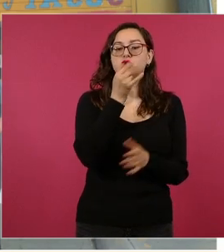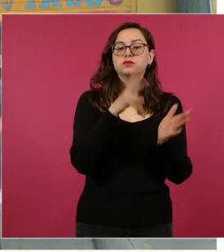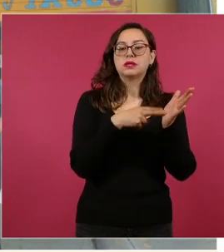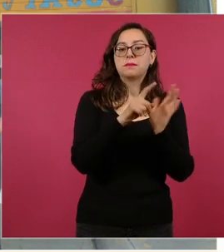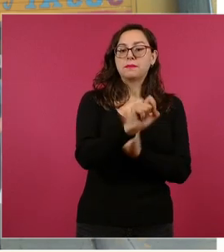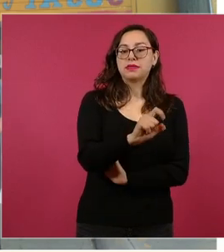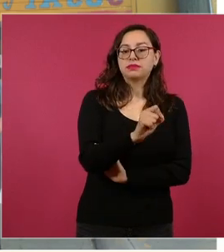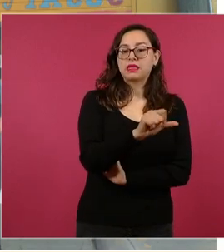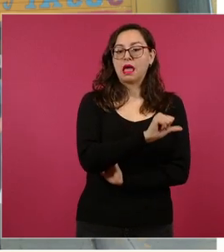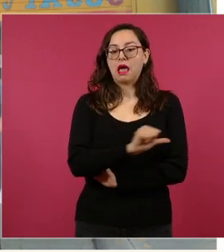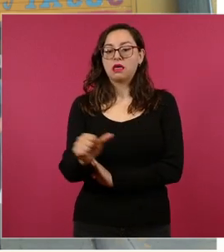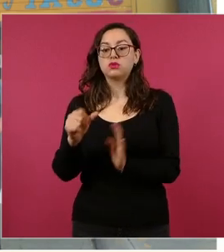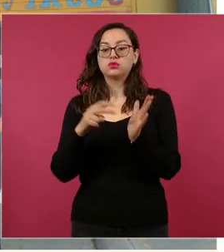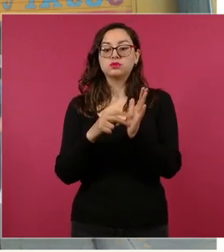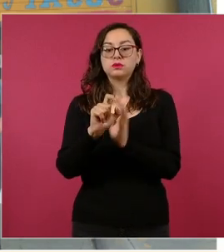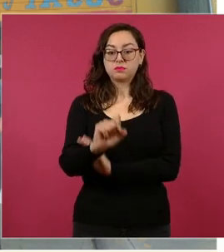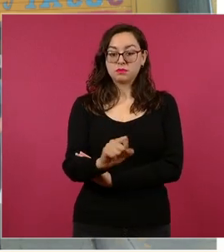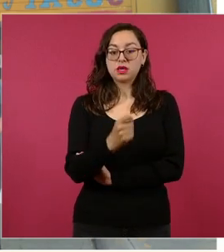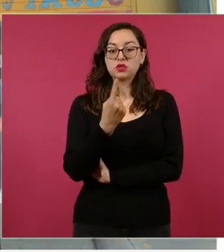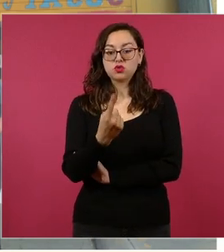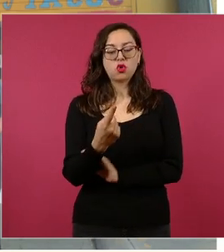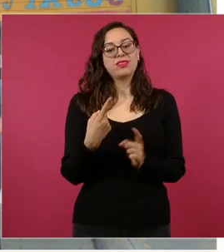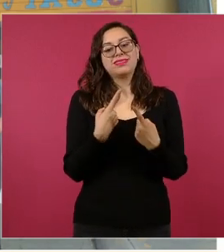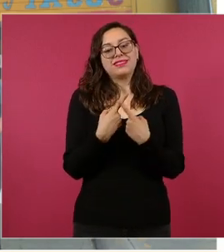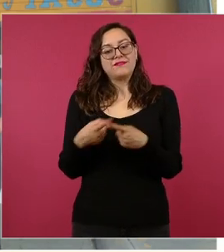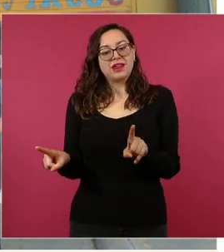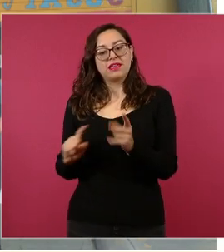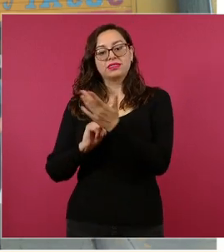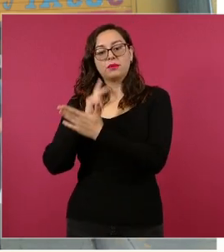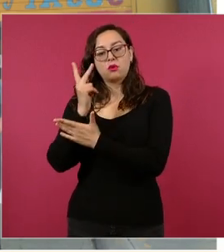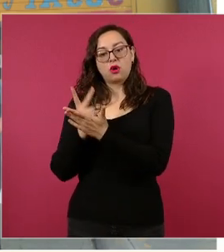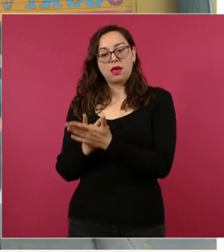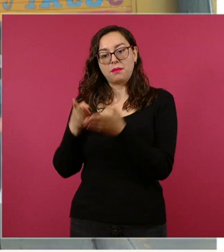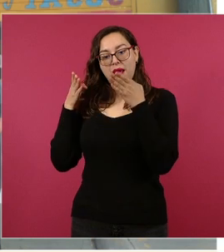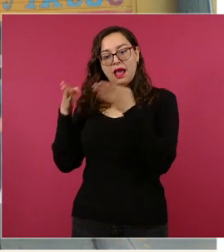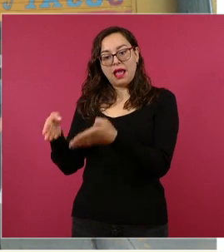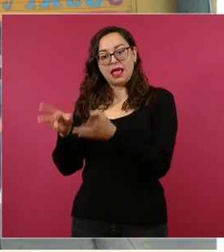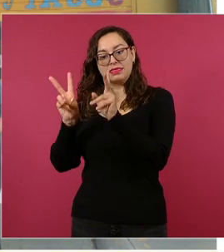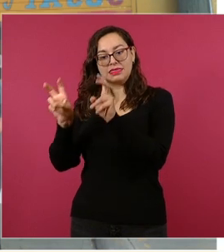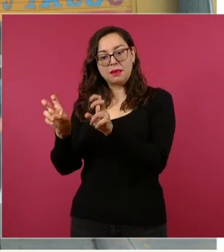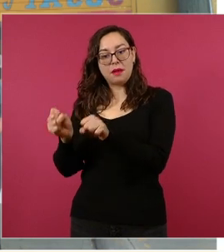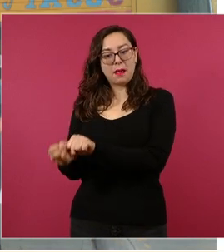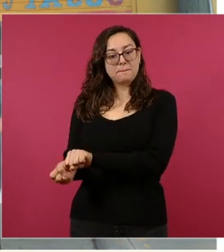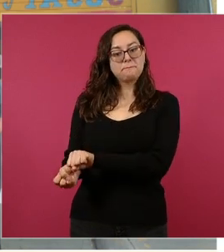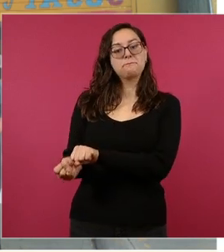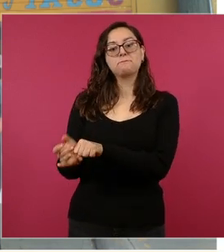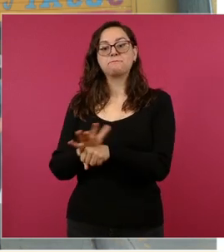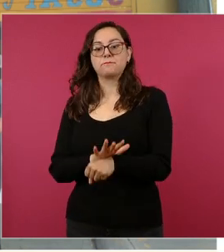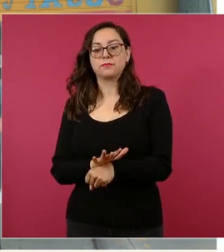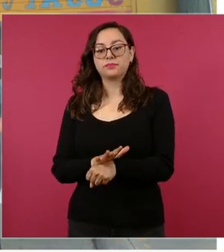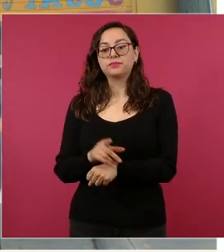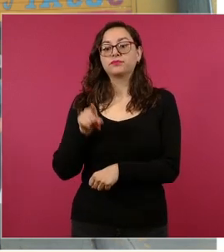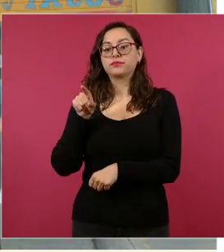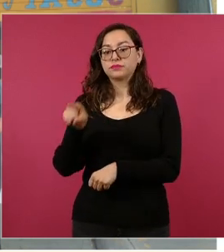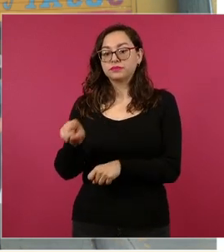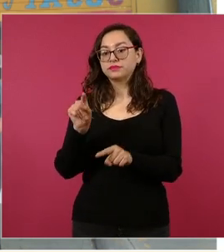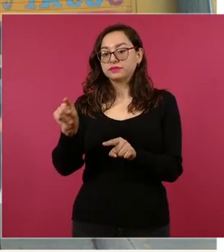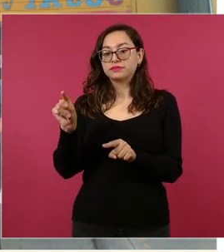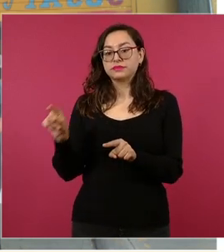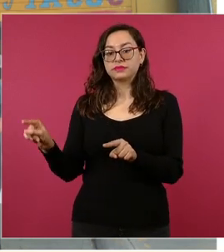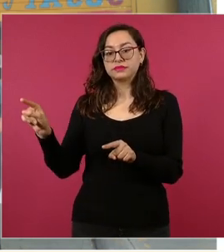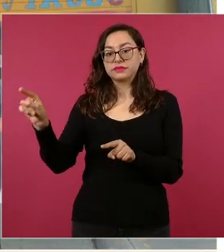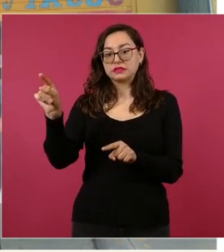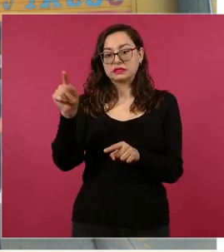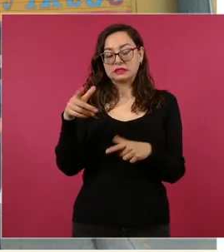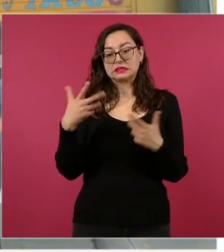2020-2021, que tienen otra distribución, porque esos se orientaron más directamente a las grandes capitales que fueron los